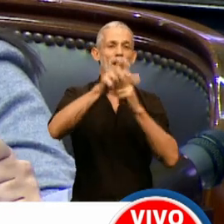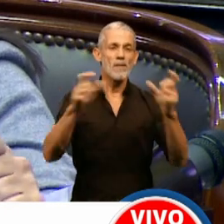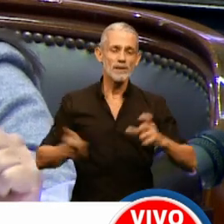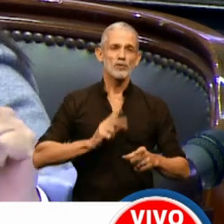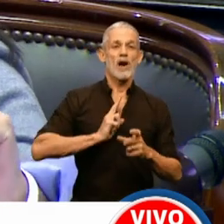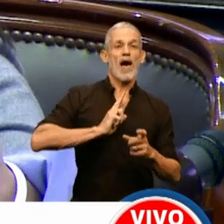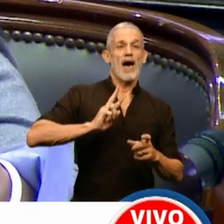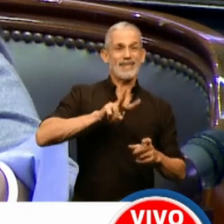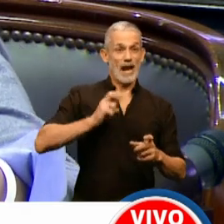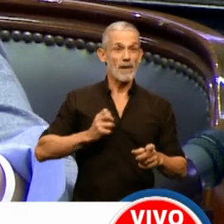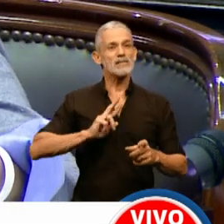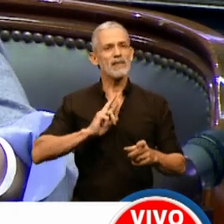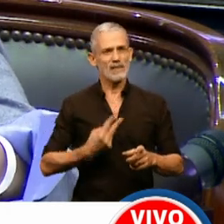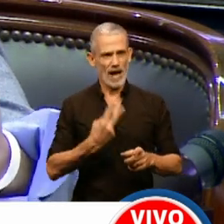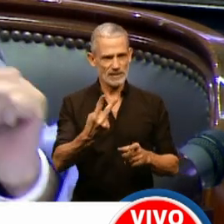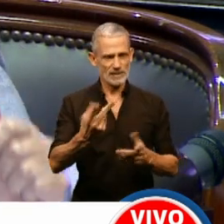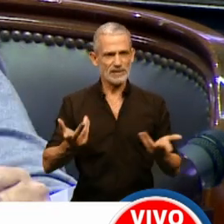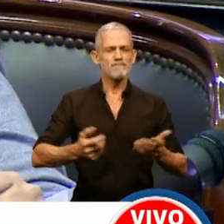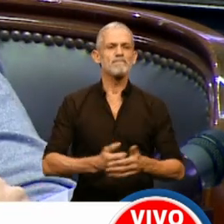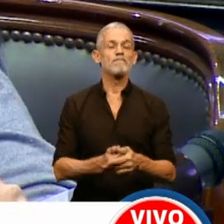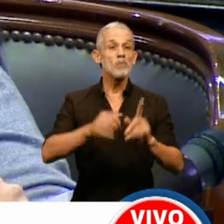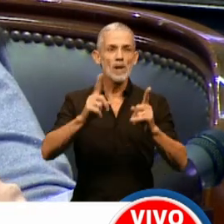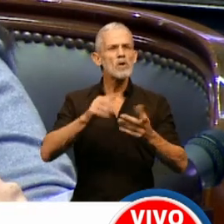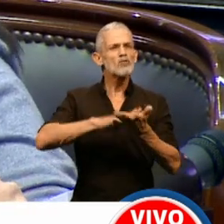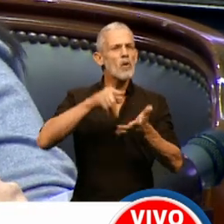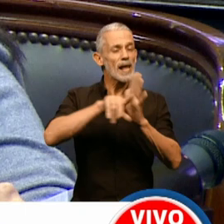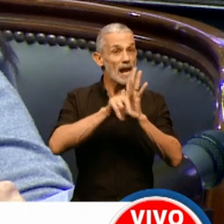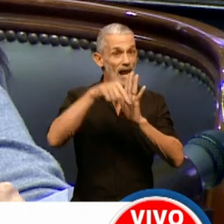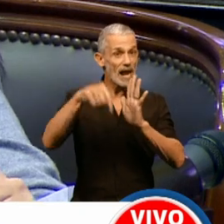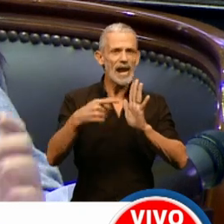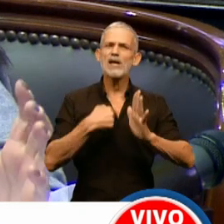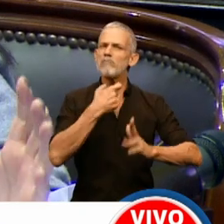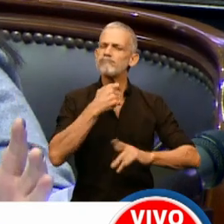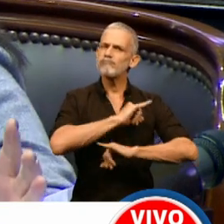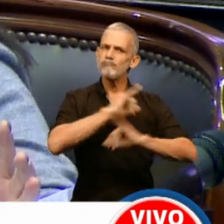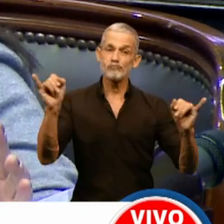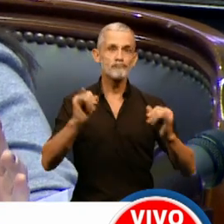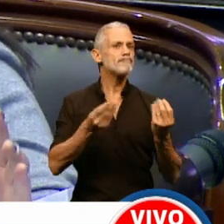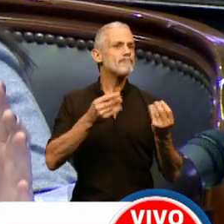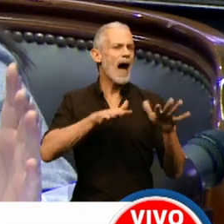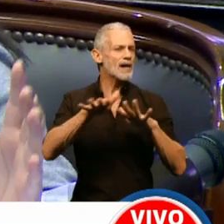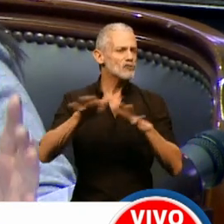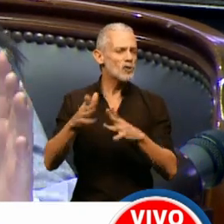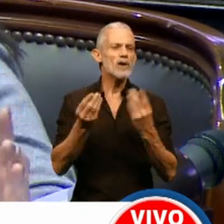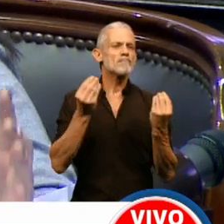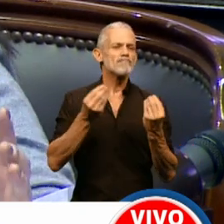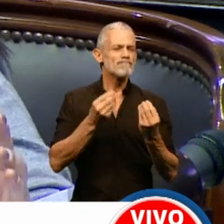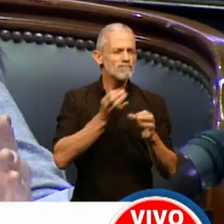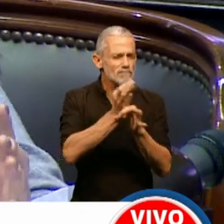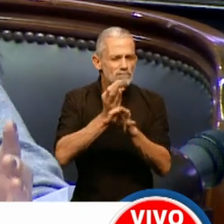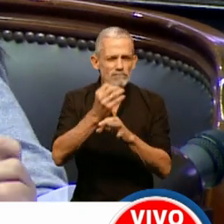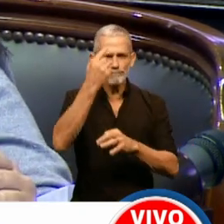y trans por eso respecto a esta ley quiero destacar las acciones de concientización